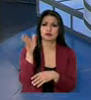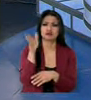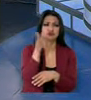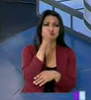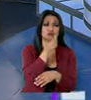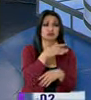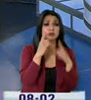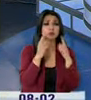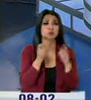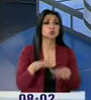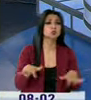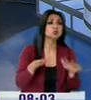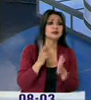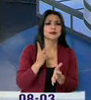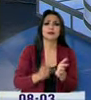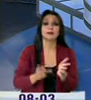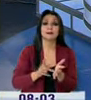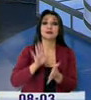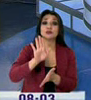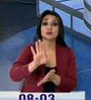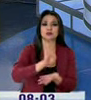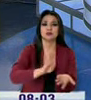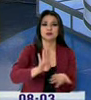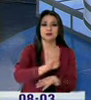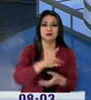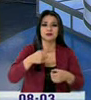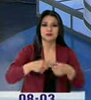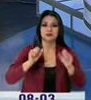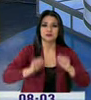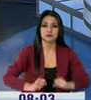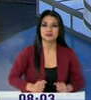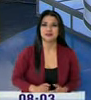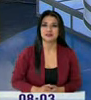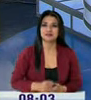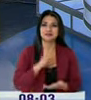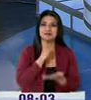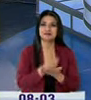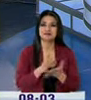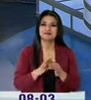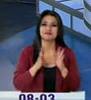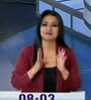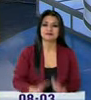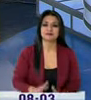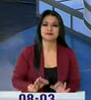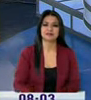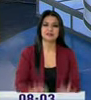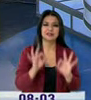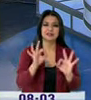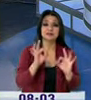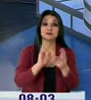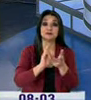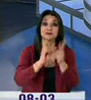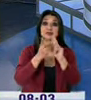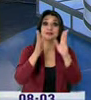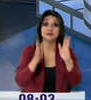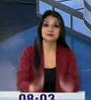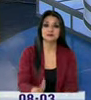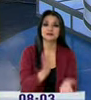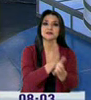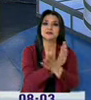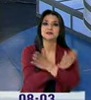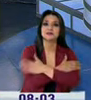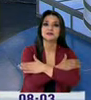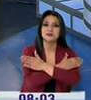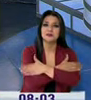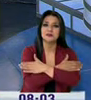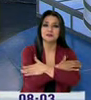estén ellos monitoreando qué pasa ahí en cada barrio de la capital. Efectivamente, mi querida Ali. Vecinos, saludos, pulgar